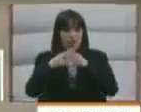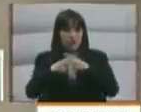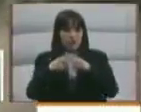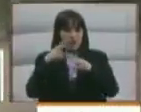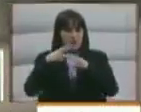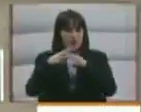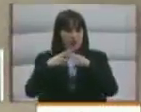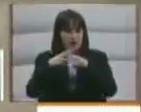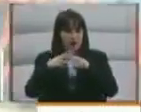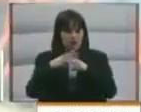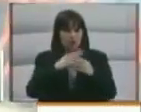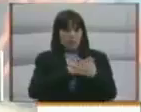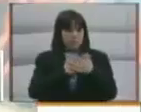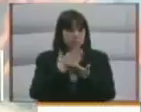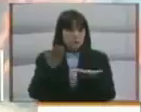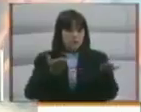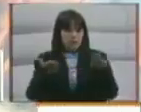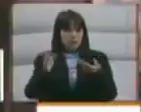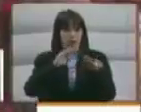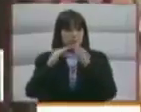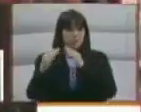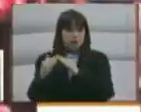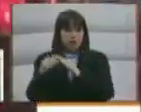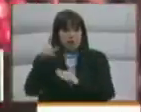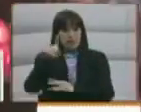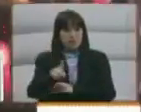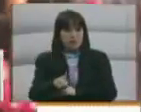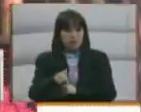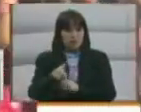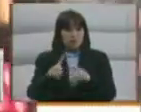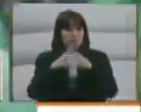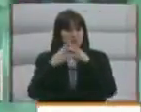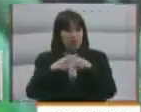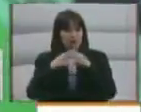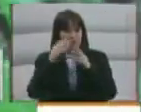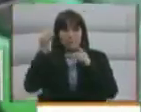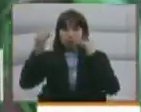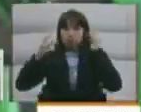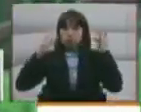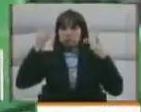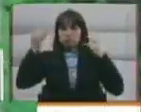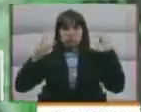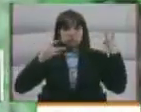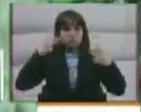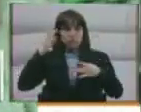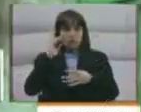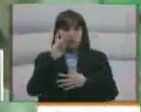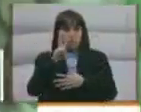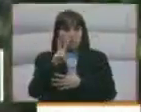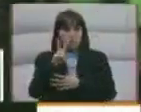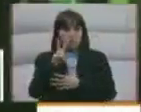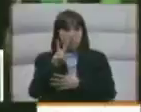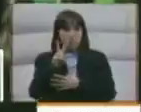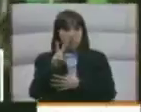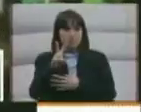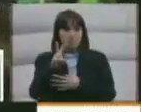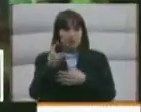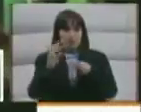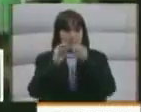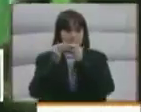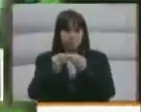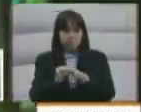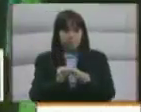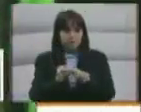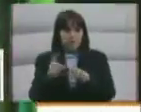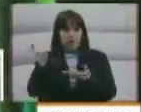a la comunidad. Tenemos también un taller, una agencia creativa que se llama Semeruco. tenemos un taller de